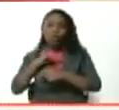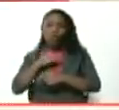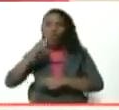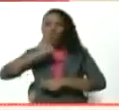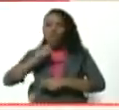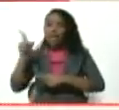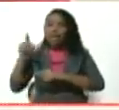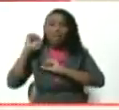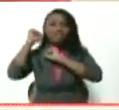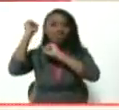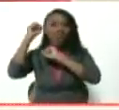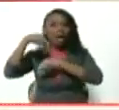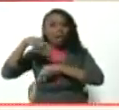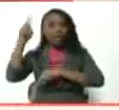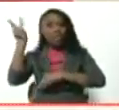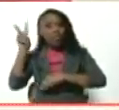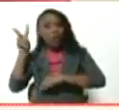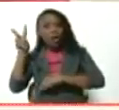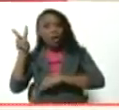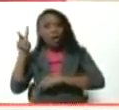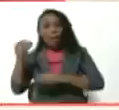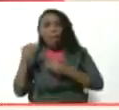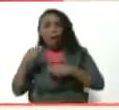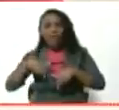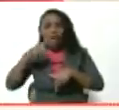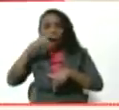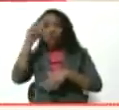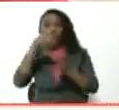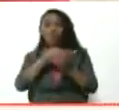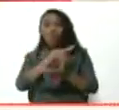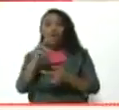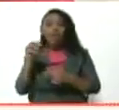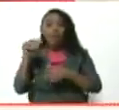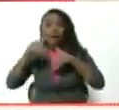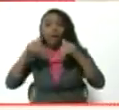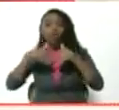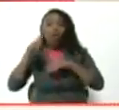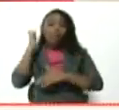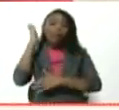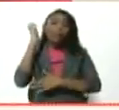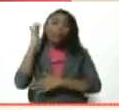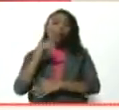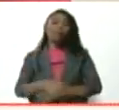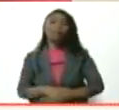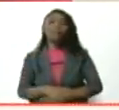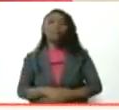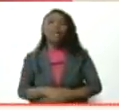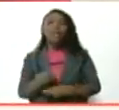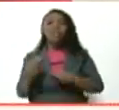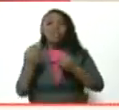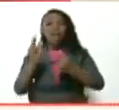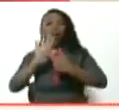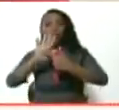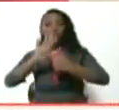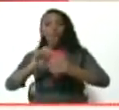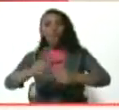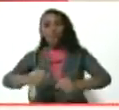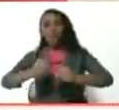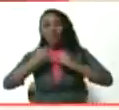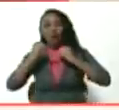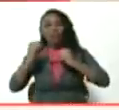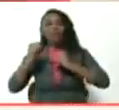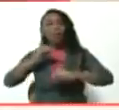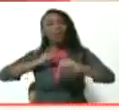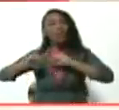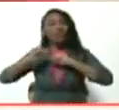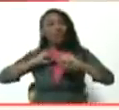una victoria en Venezuela para este año 2020, en las elecciones parlamentarias, le dará una gran fuerza al